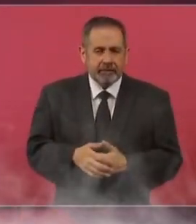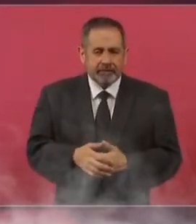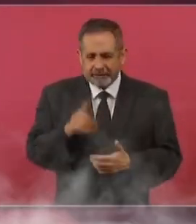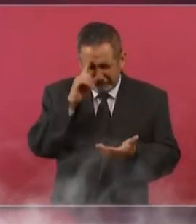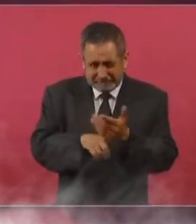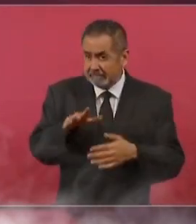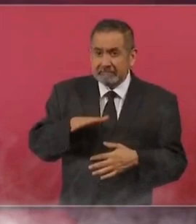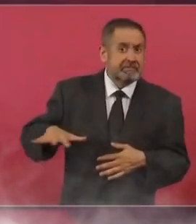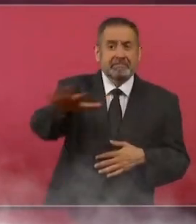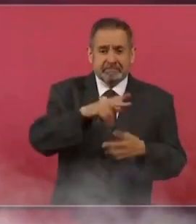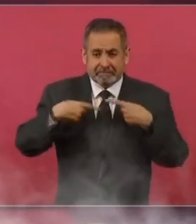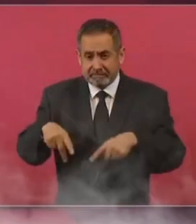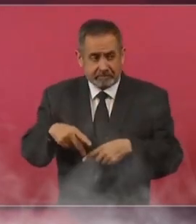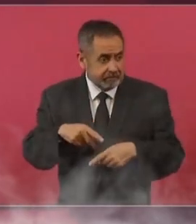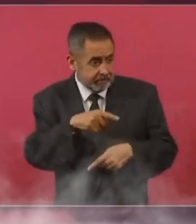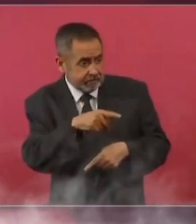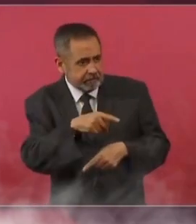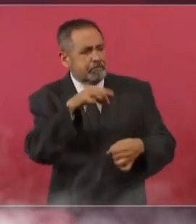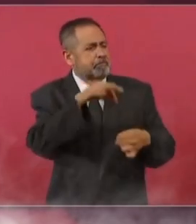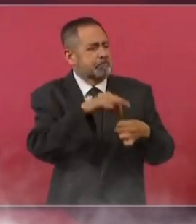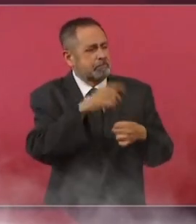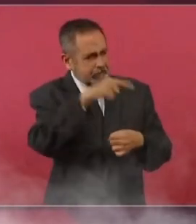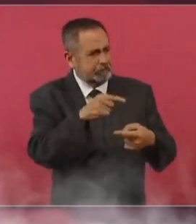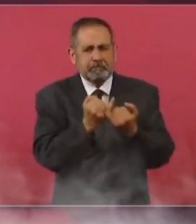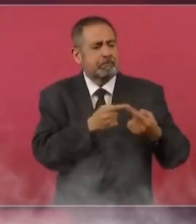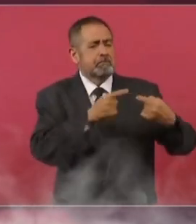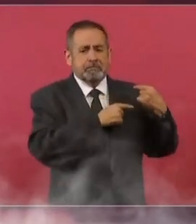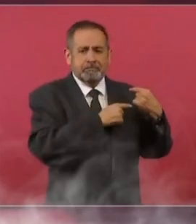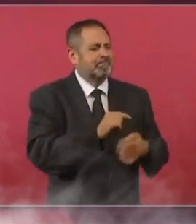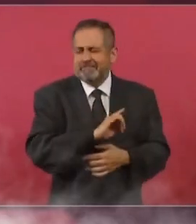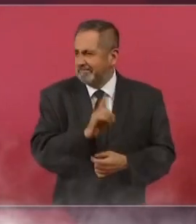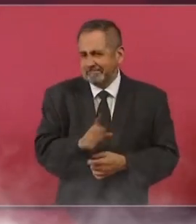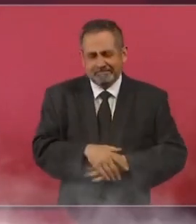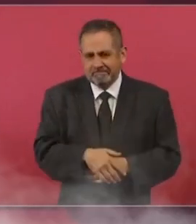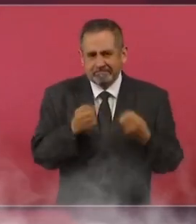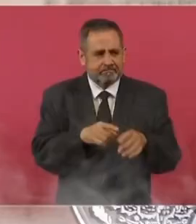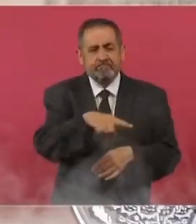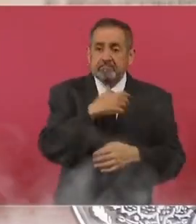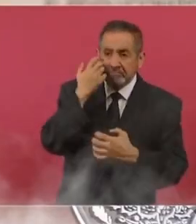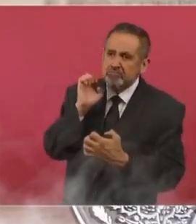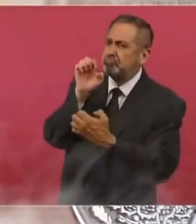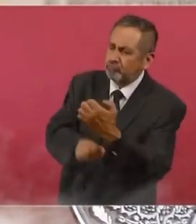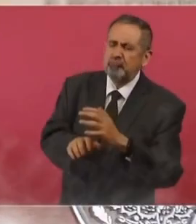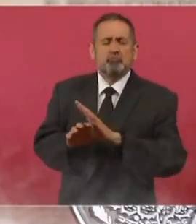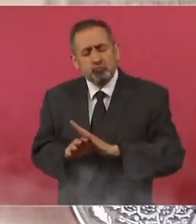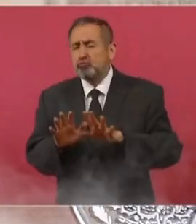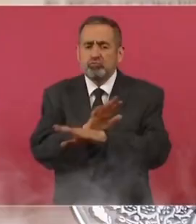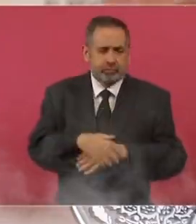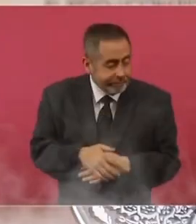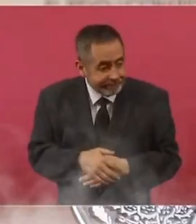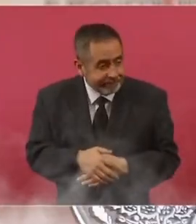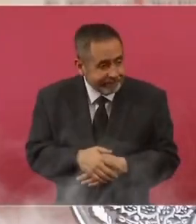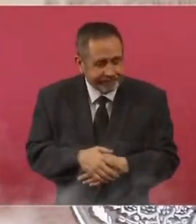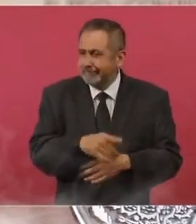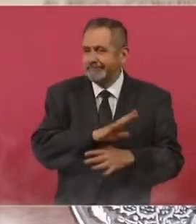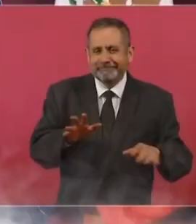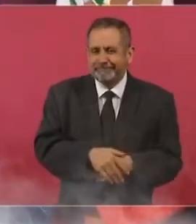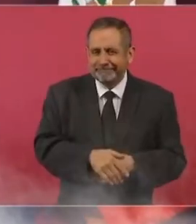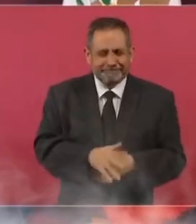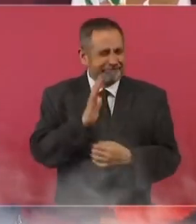creen que el pueblo de México va a querer un retroceso? No. Y quieren engañar. Y ahí los veo. Ya